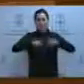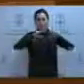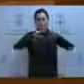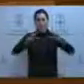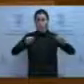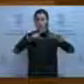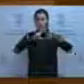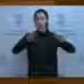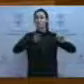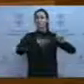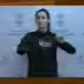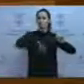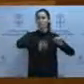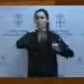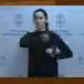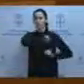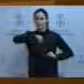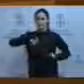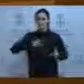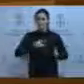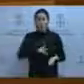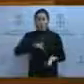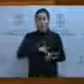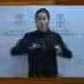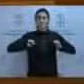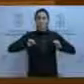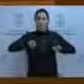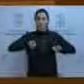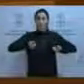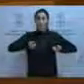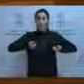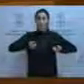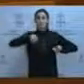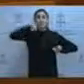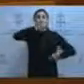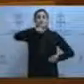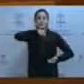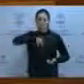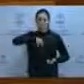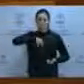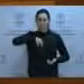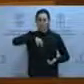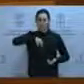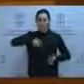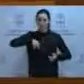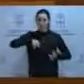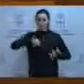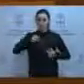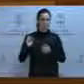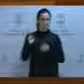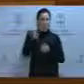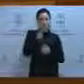Asturias, nuestra comunidad autónoma, desde el inicio de este siglo, presenta la relación